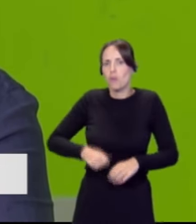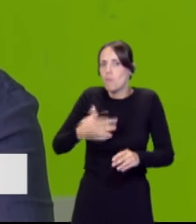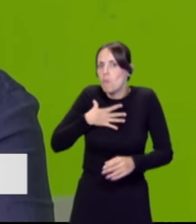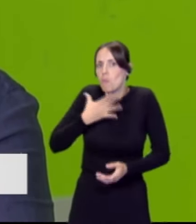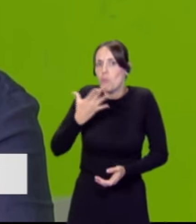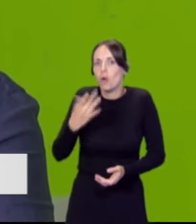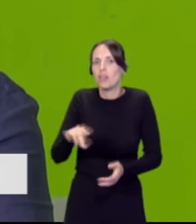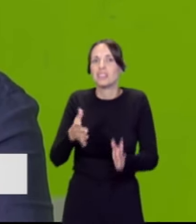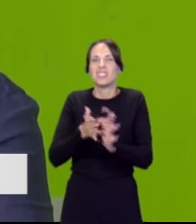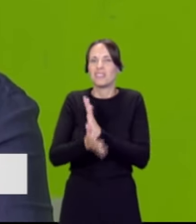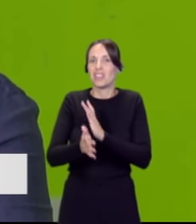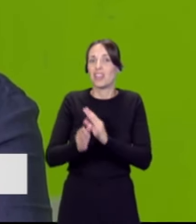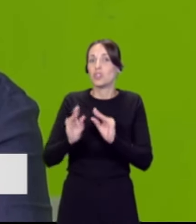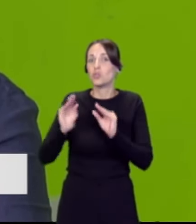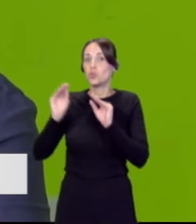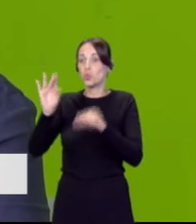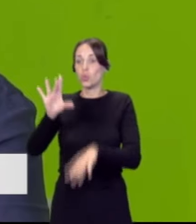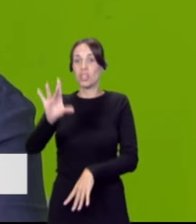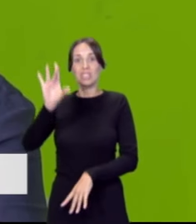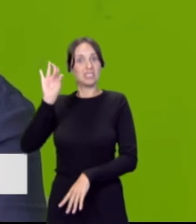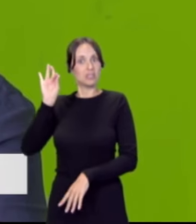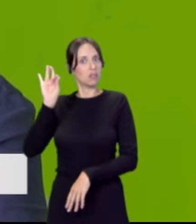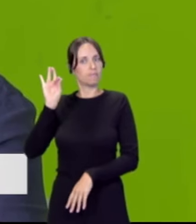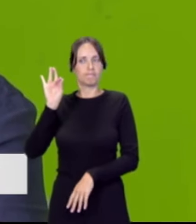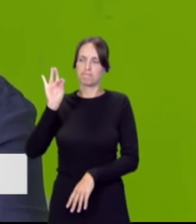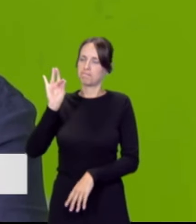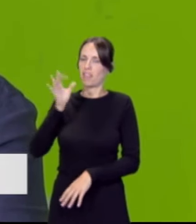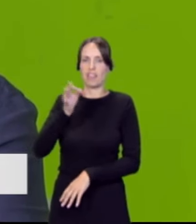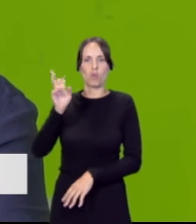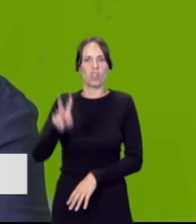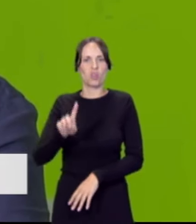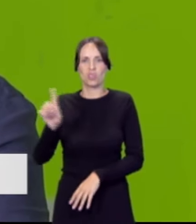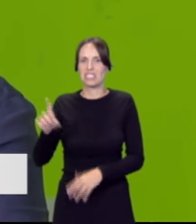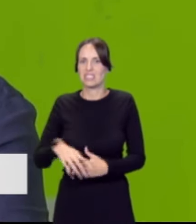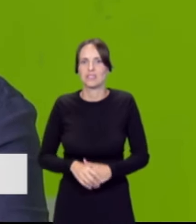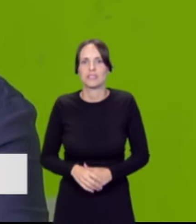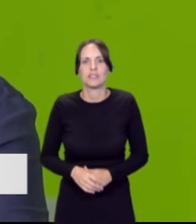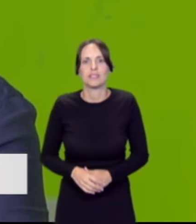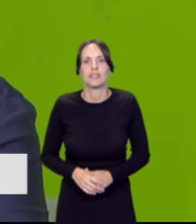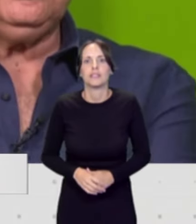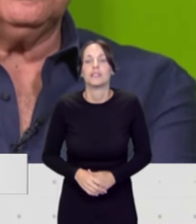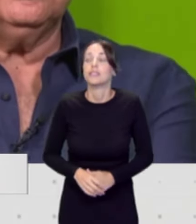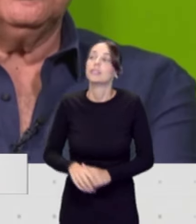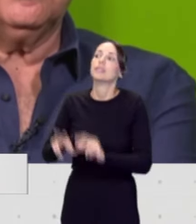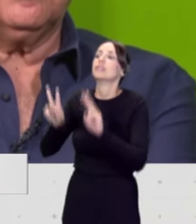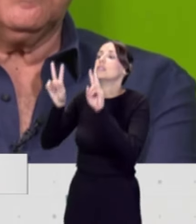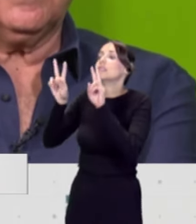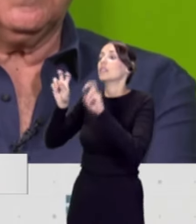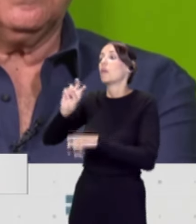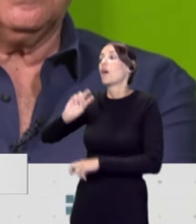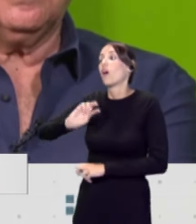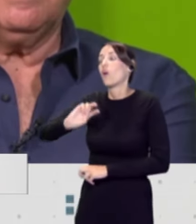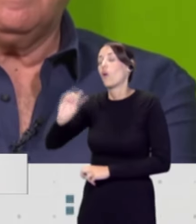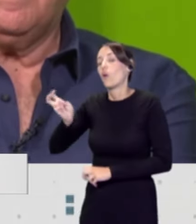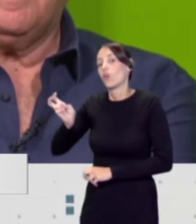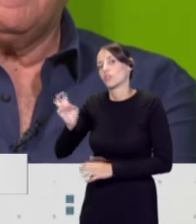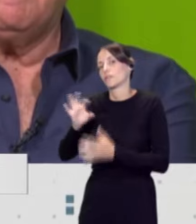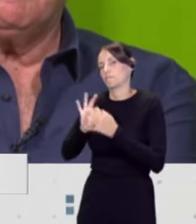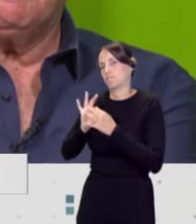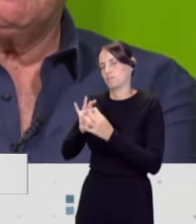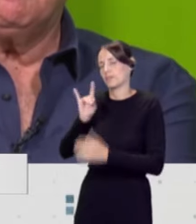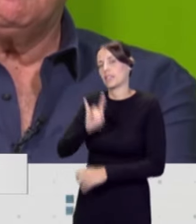una decisión desafortunada el criterio adoptado. Y luego está otra cuestión, señor Curbelo, que tiene que ver con Canarias,